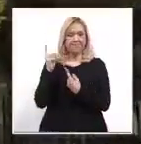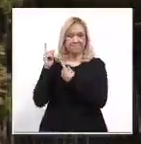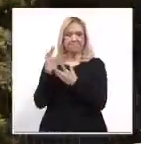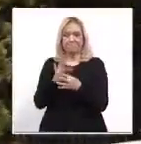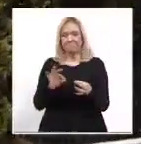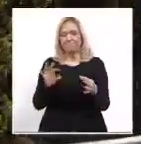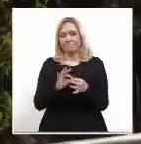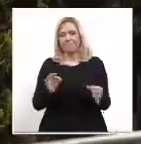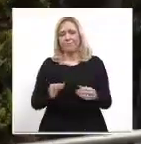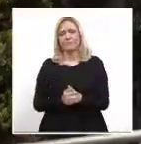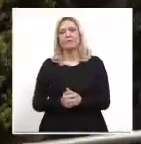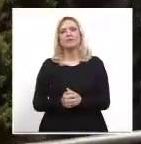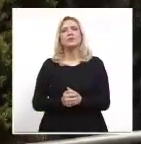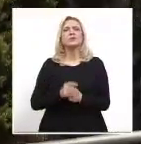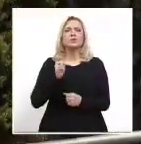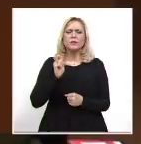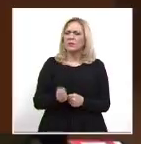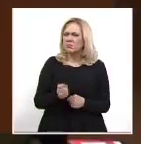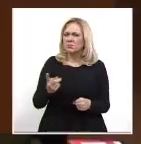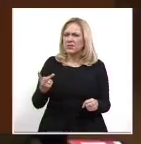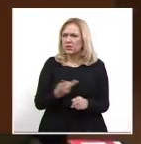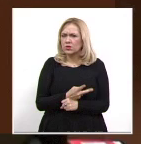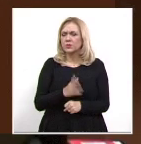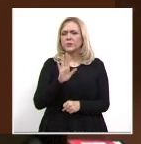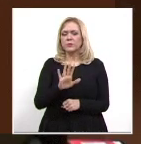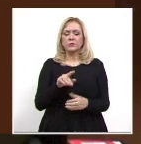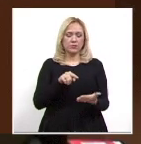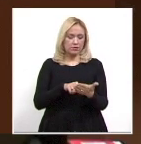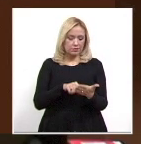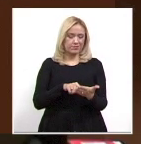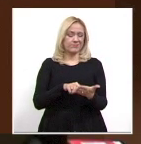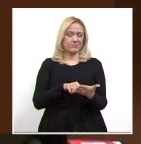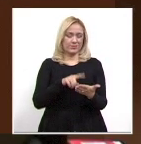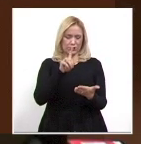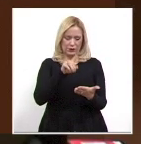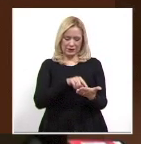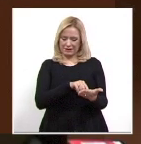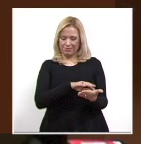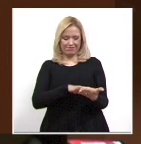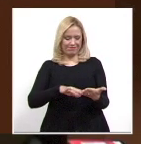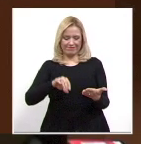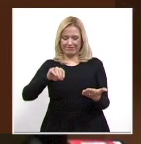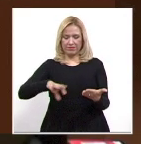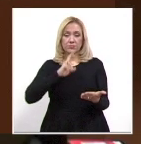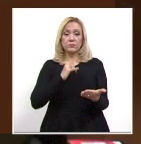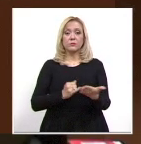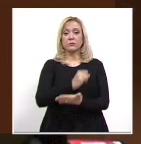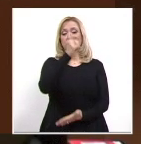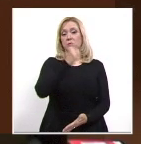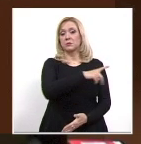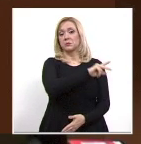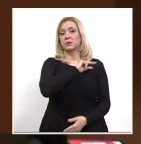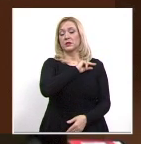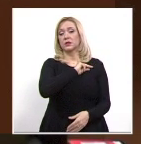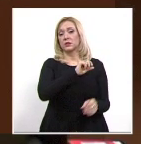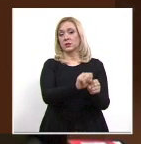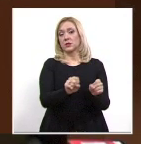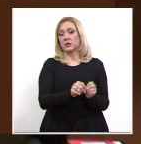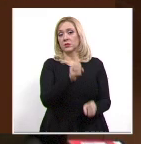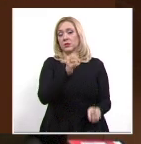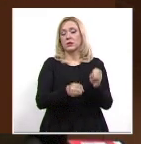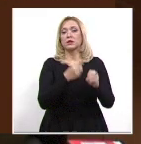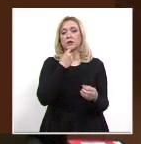El Tribunal Electoral del Poder Judicial de la Federación revocó parcialmente la resolución de la Sala Regional Especializada en la que